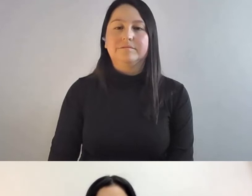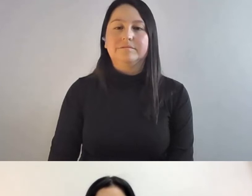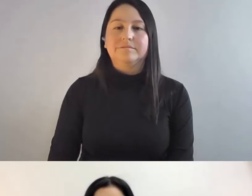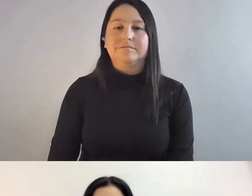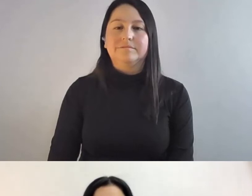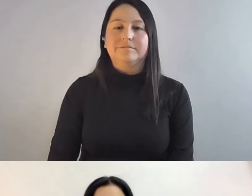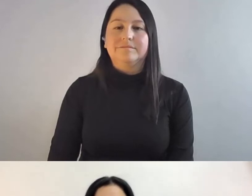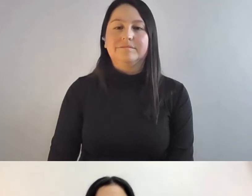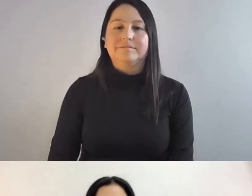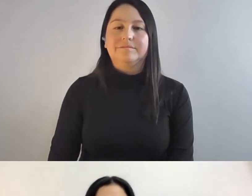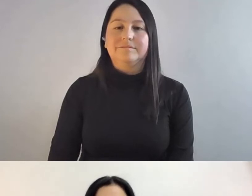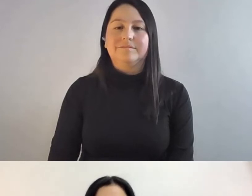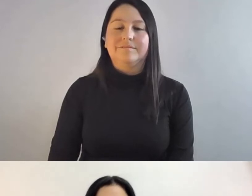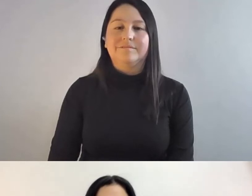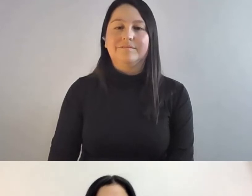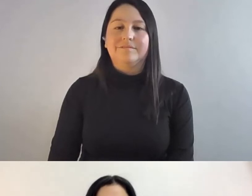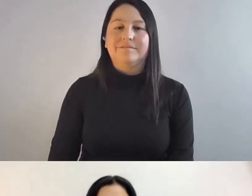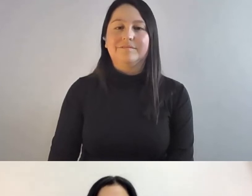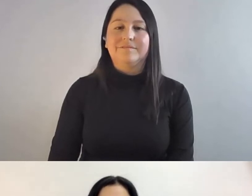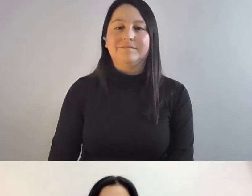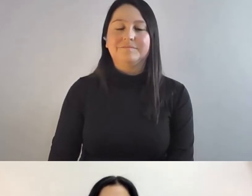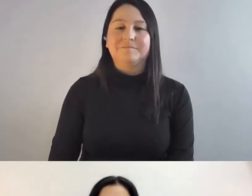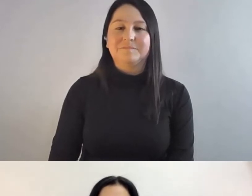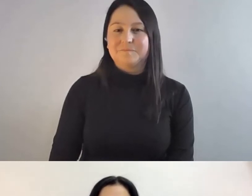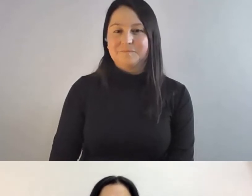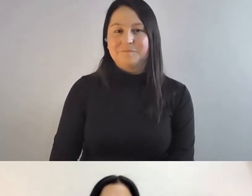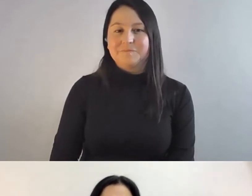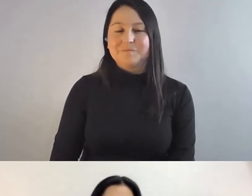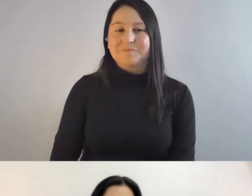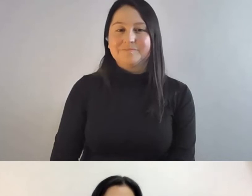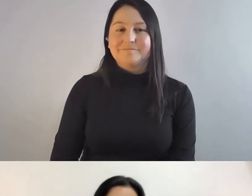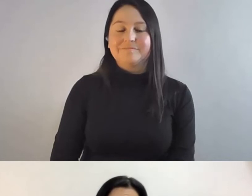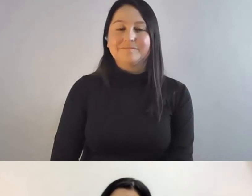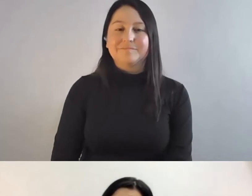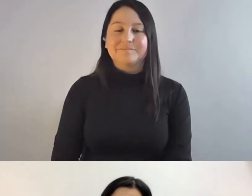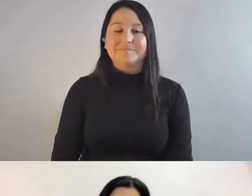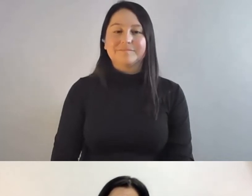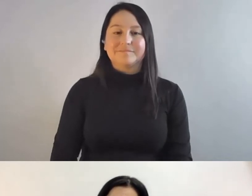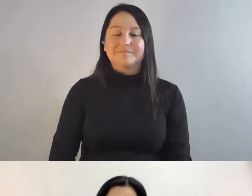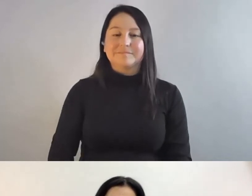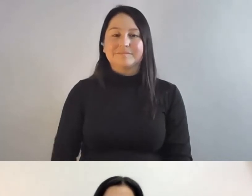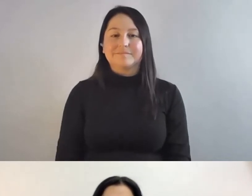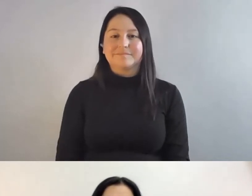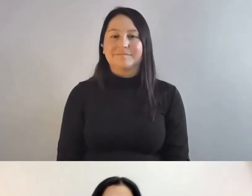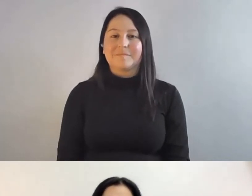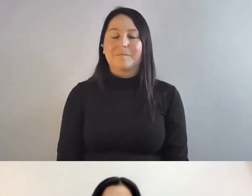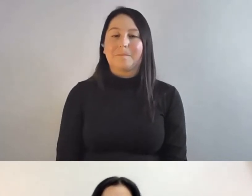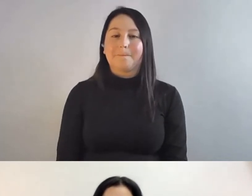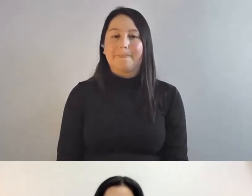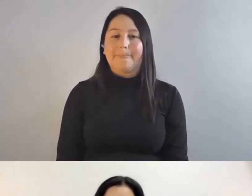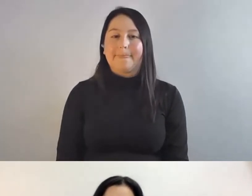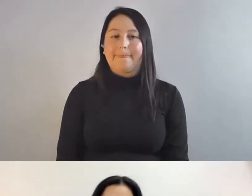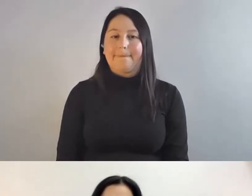sí. Pero obviamente la comunidad no va a estar en contra de decir algo que sea negativo en cuanto al aprendizaje de la lengua de señas, eso es como para completar